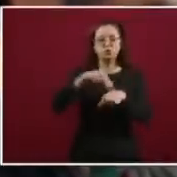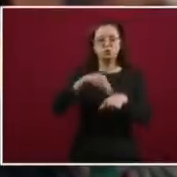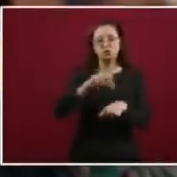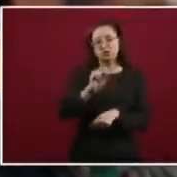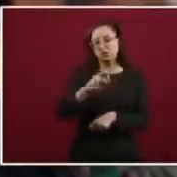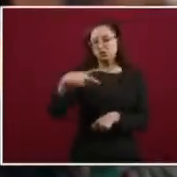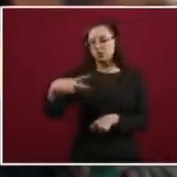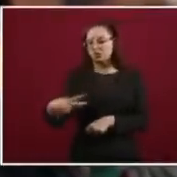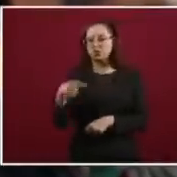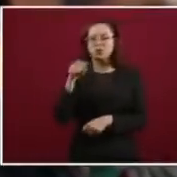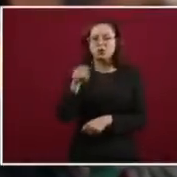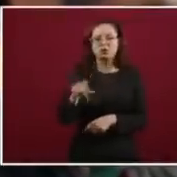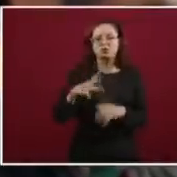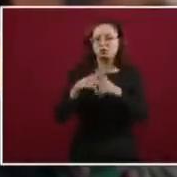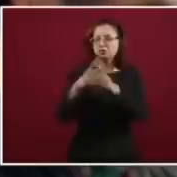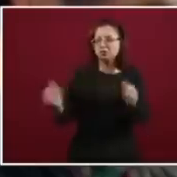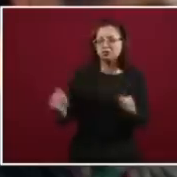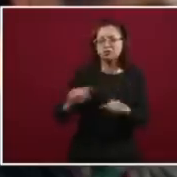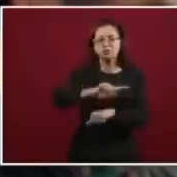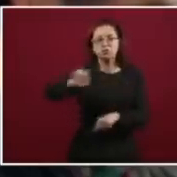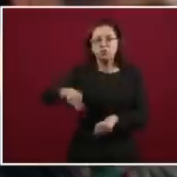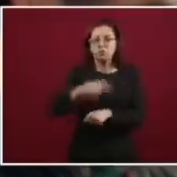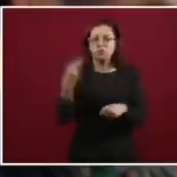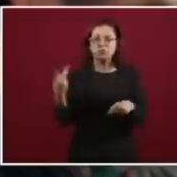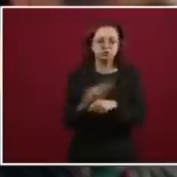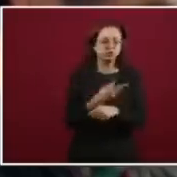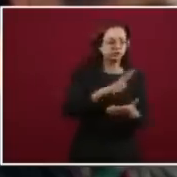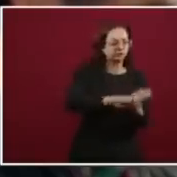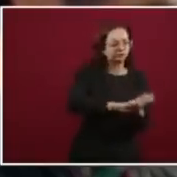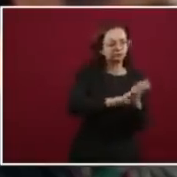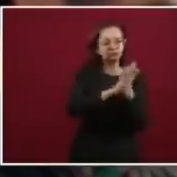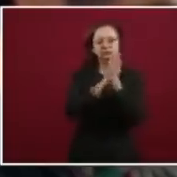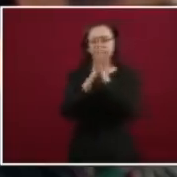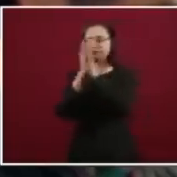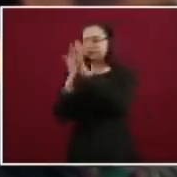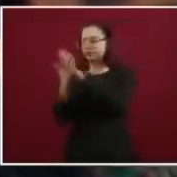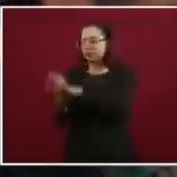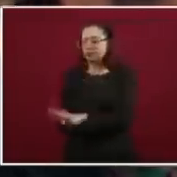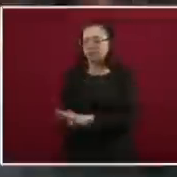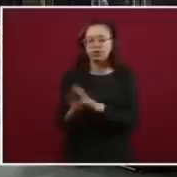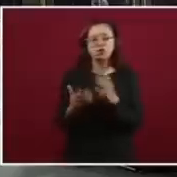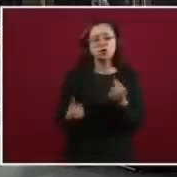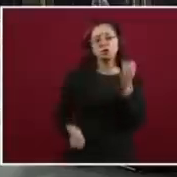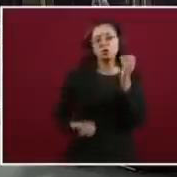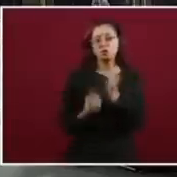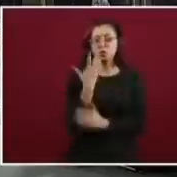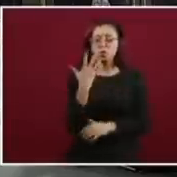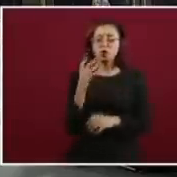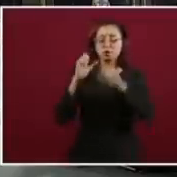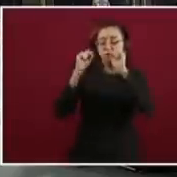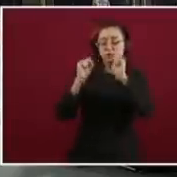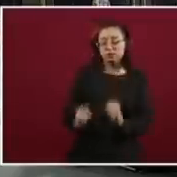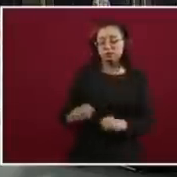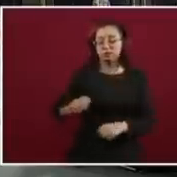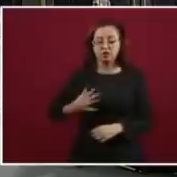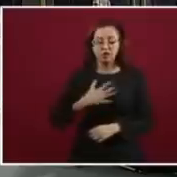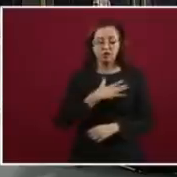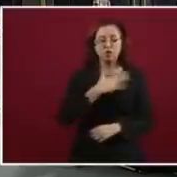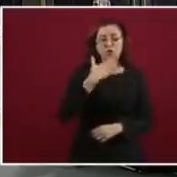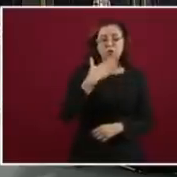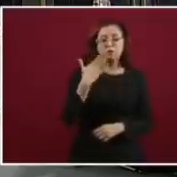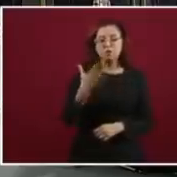qué pasará cómo será la transición del cambio del seguro popular aseguró del bienestar hay mucha desinformación